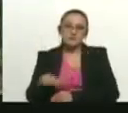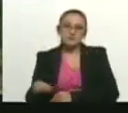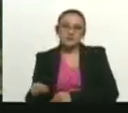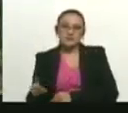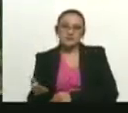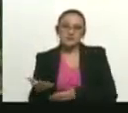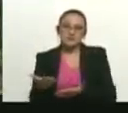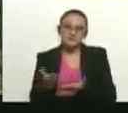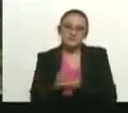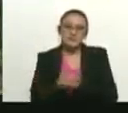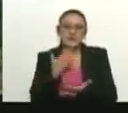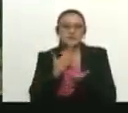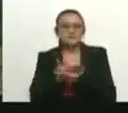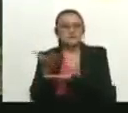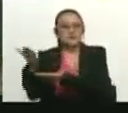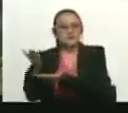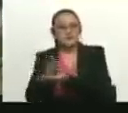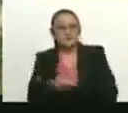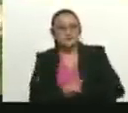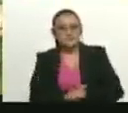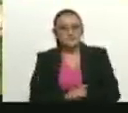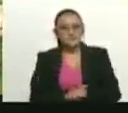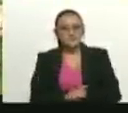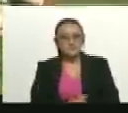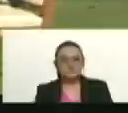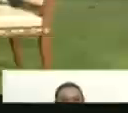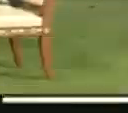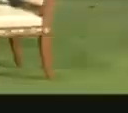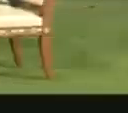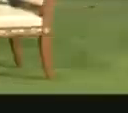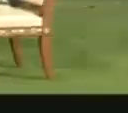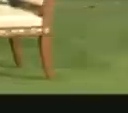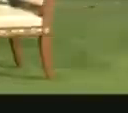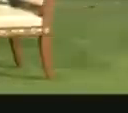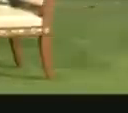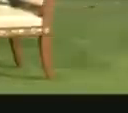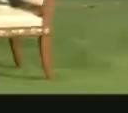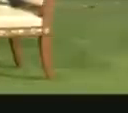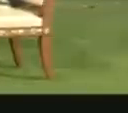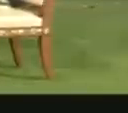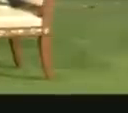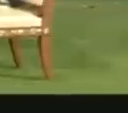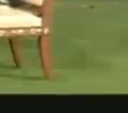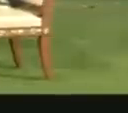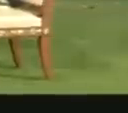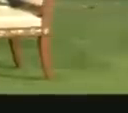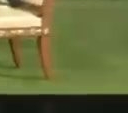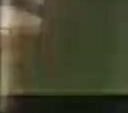Bueno, muchas gracias a ti. Gracias, Senshu. Gracias. Muchas gracias.